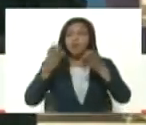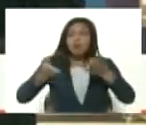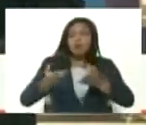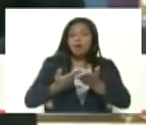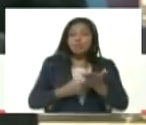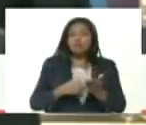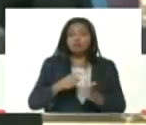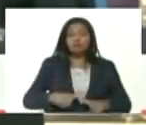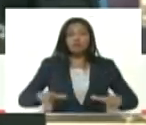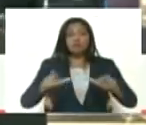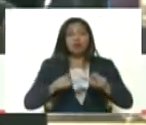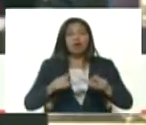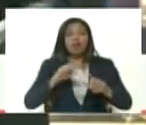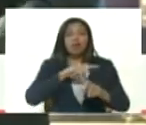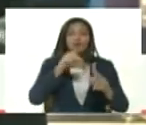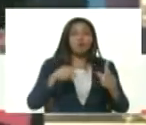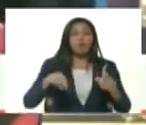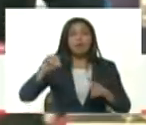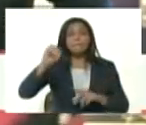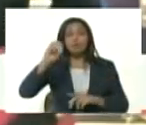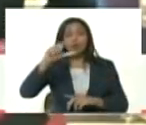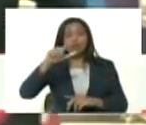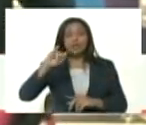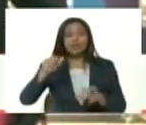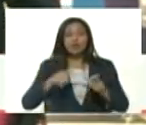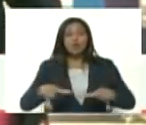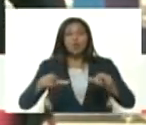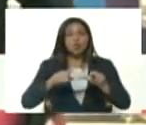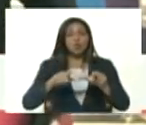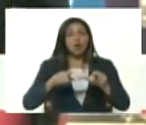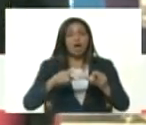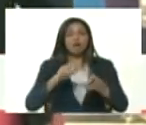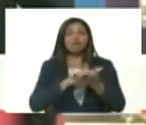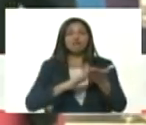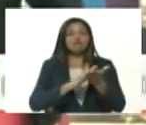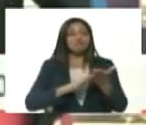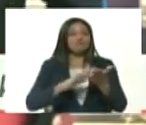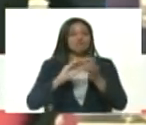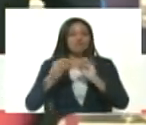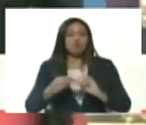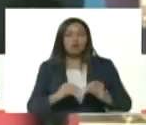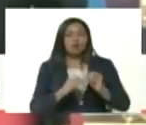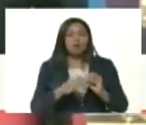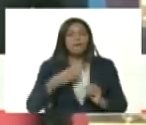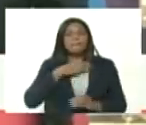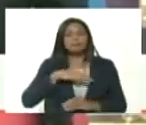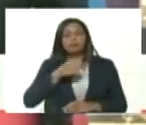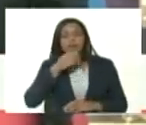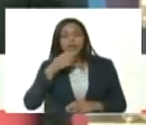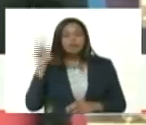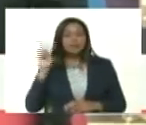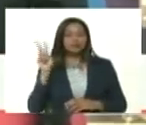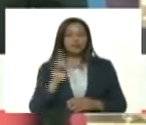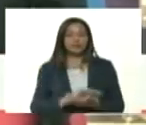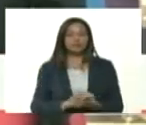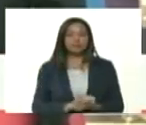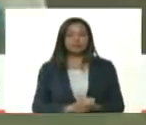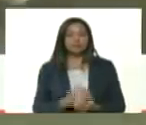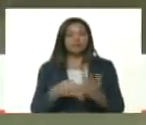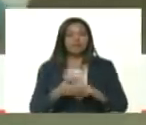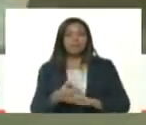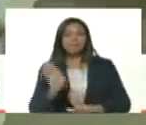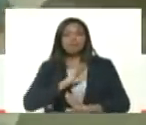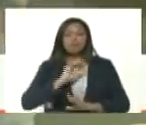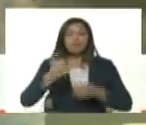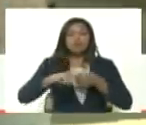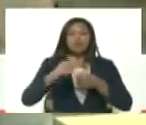estamos en el sector La Curva de Molina, un espacio completamente recuperado por la misión Venezuela Bella, que es para Maracaibo